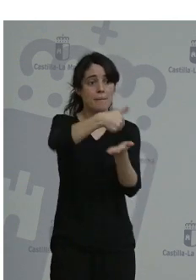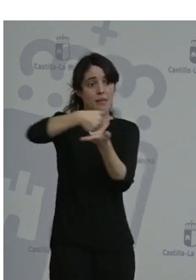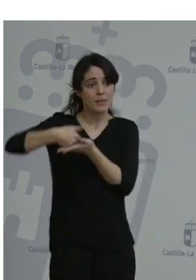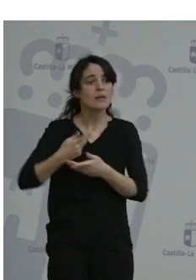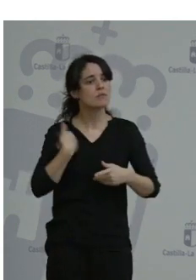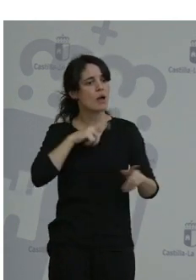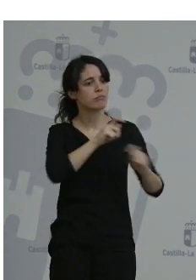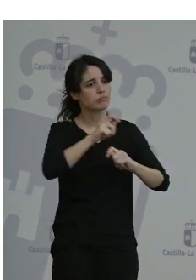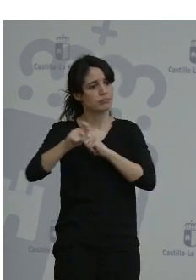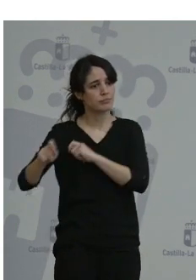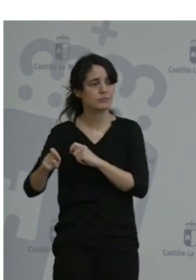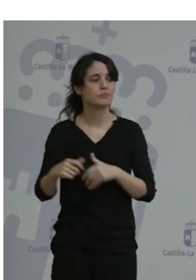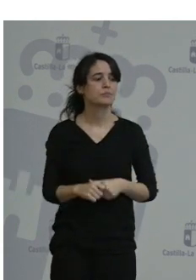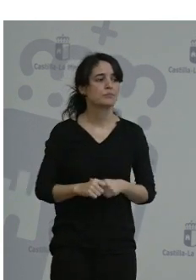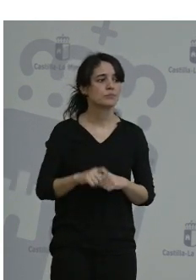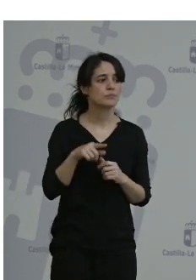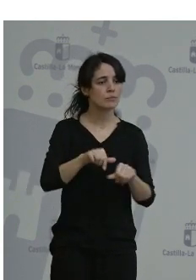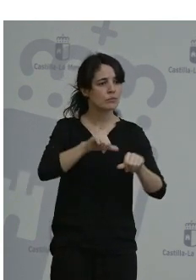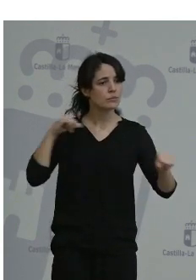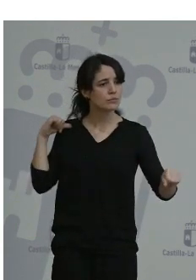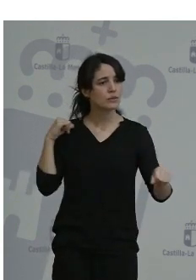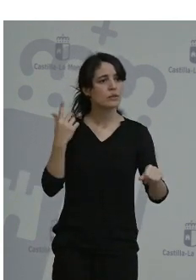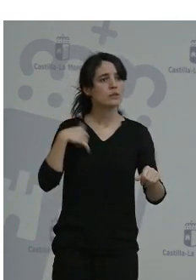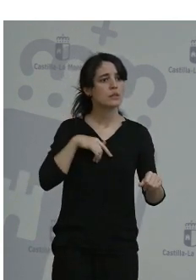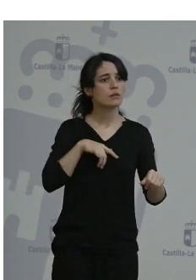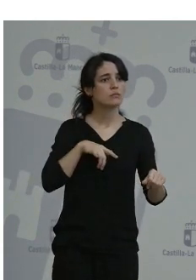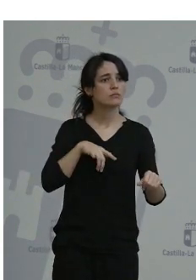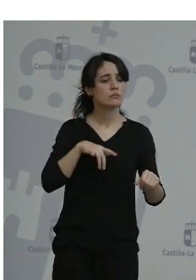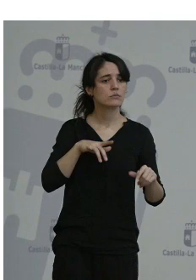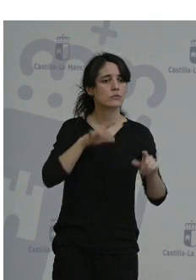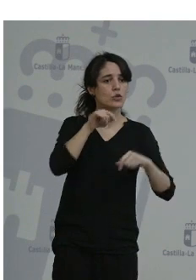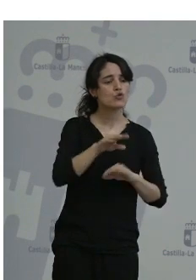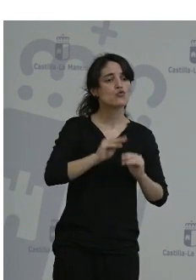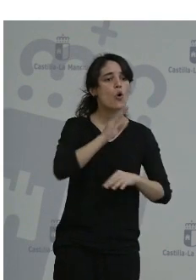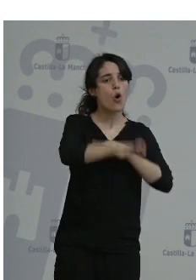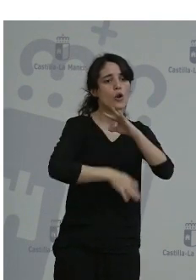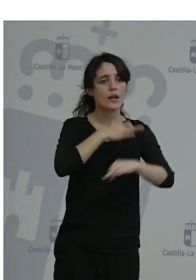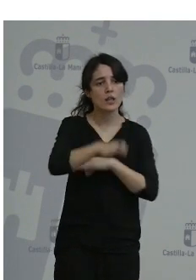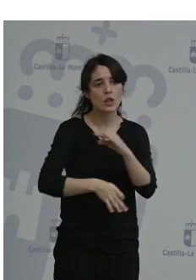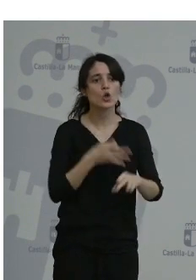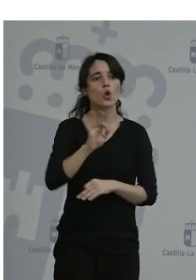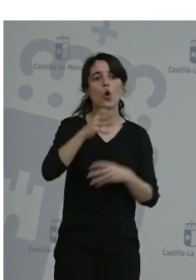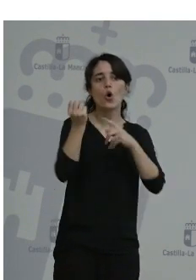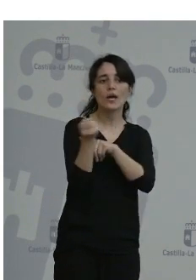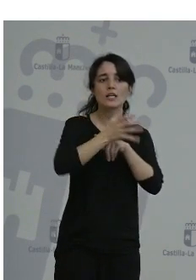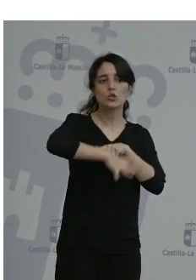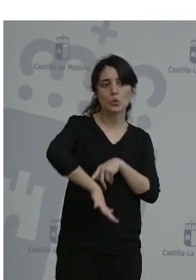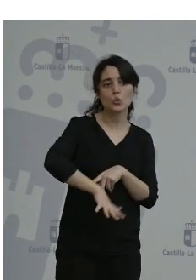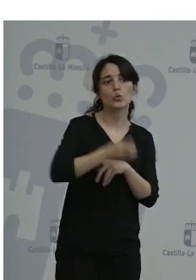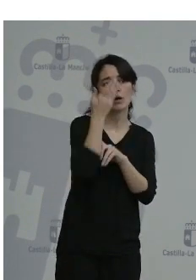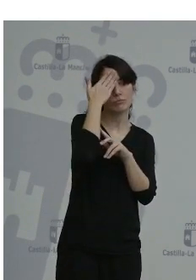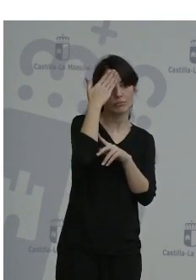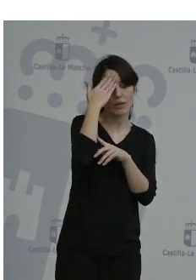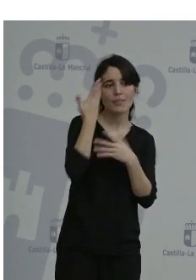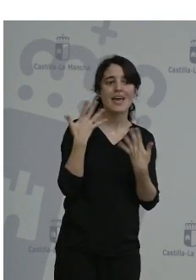apoyado su propia organización, su propia estructura, tanto las autonómicas como cabecera de plena